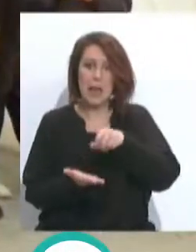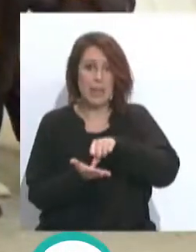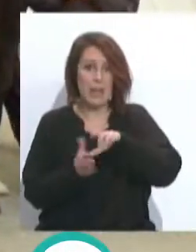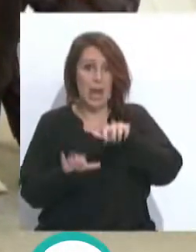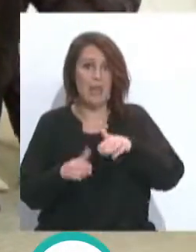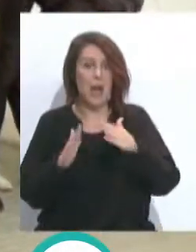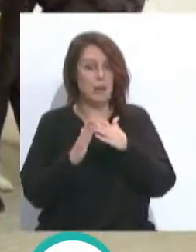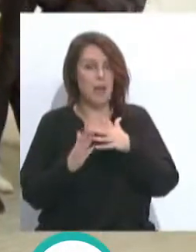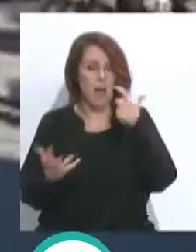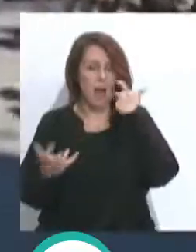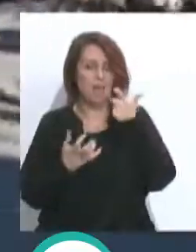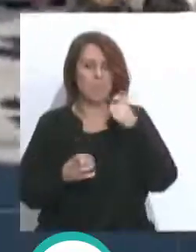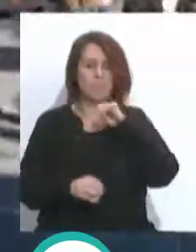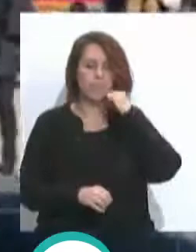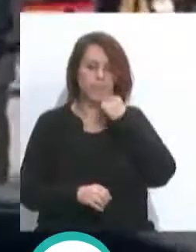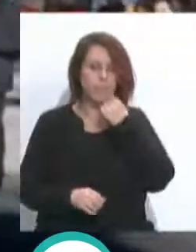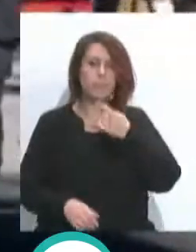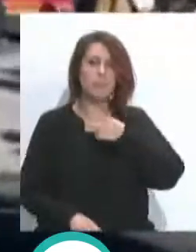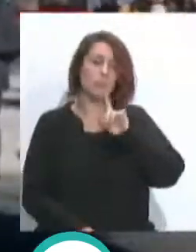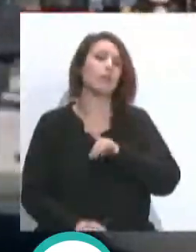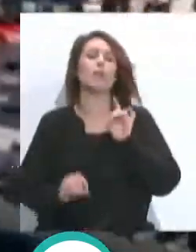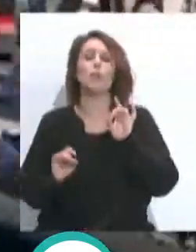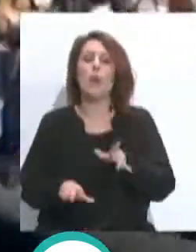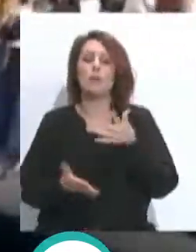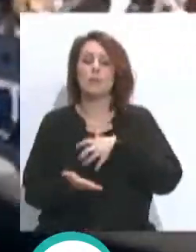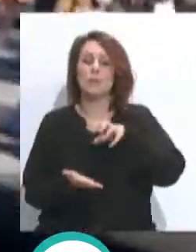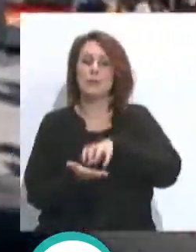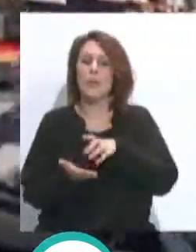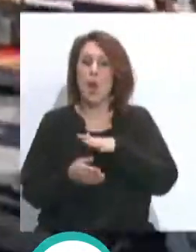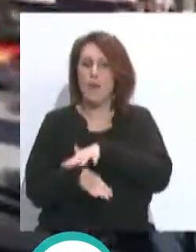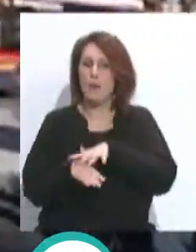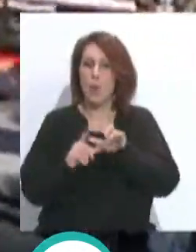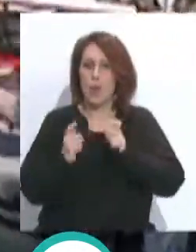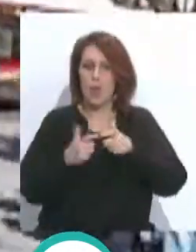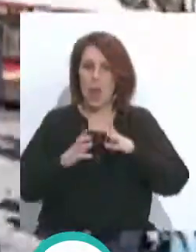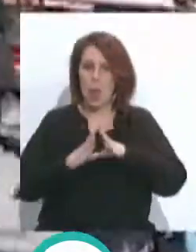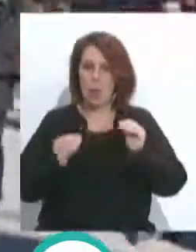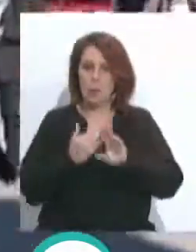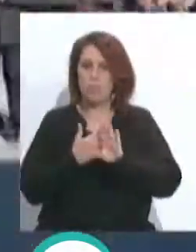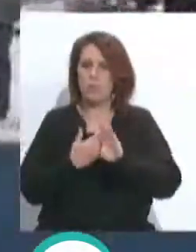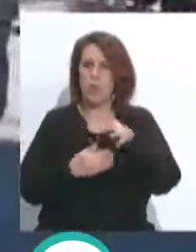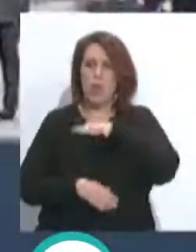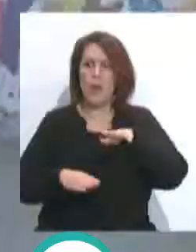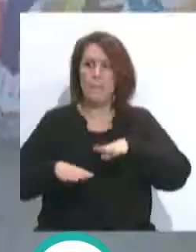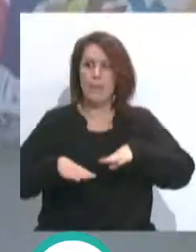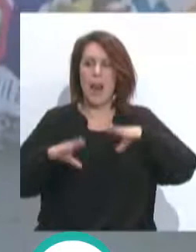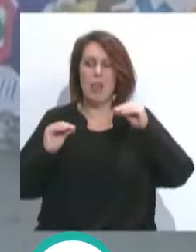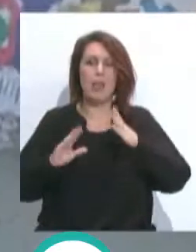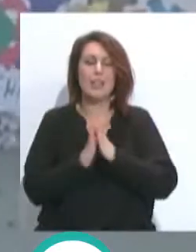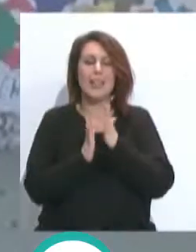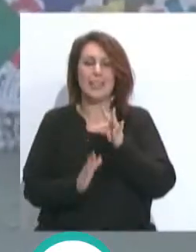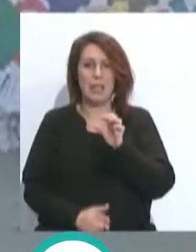gaditana, en la Casa de las Artes, así como han hecho también ante la sede del Gobierno de la Junta de Andalucía, en el Palacio de San Telmo.